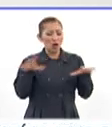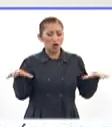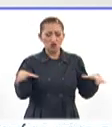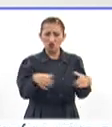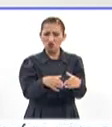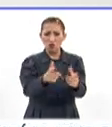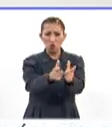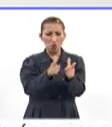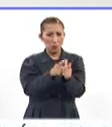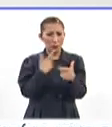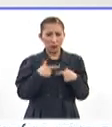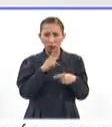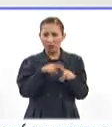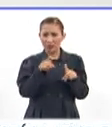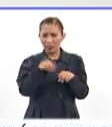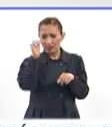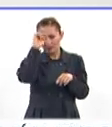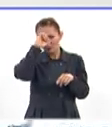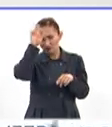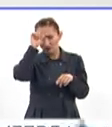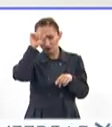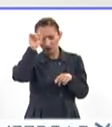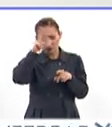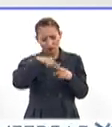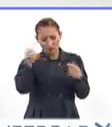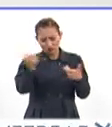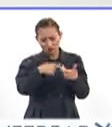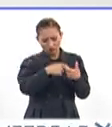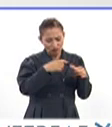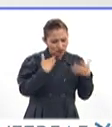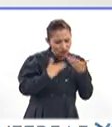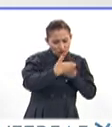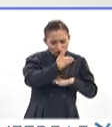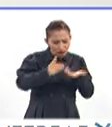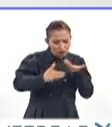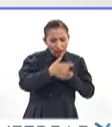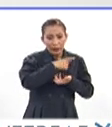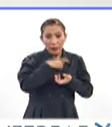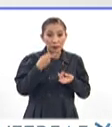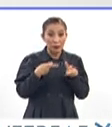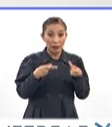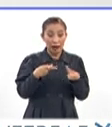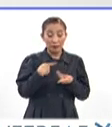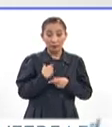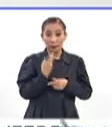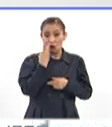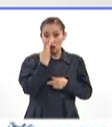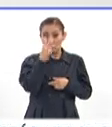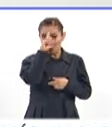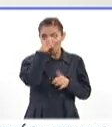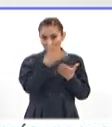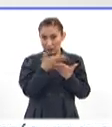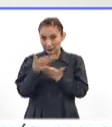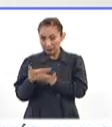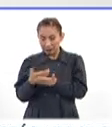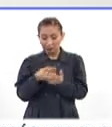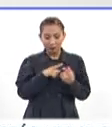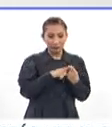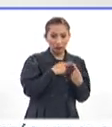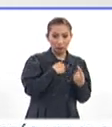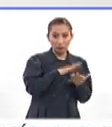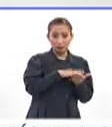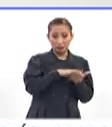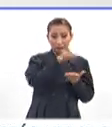trabajo multidisciplinario que tenemos que construir, pero dos propuestas fundamentalmente. Una,